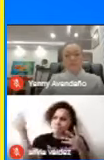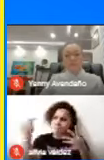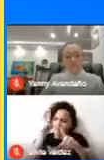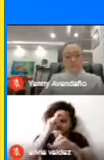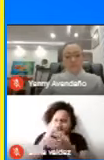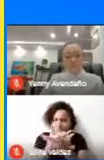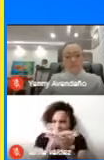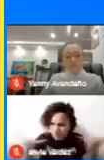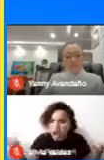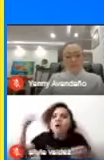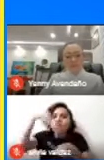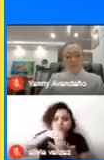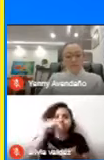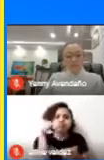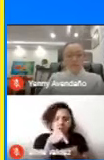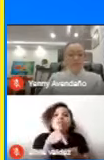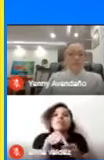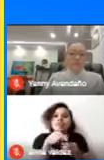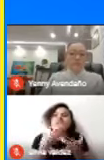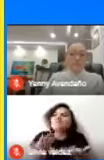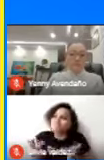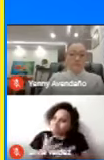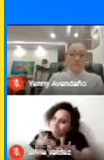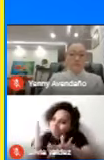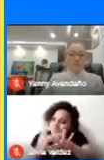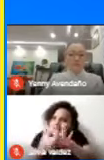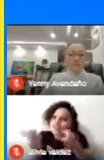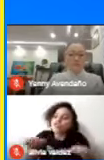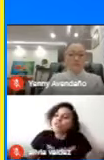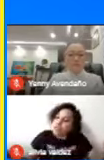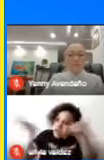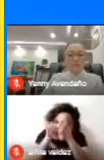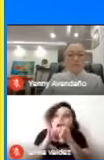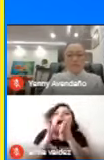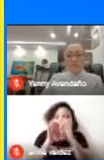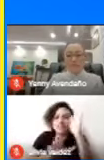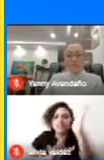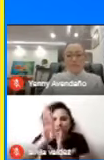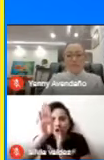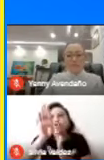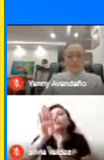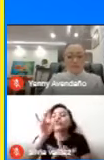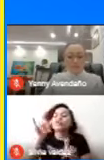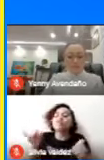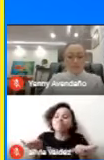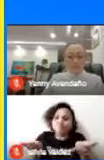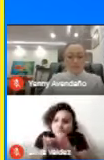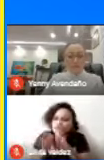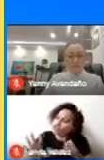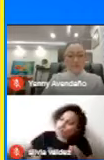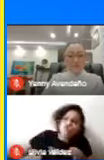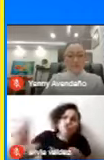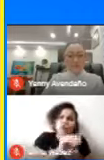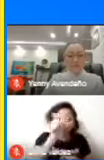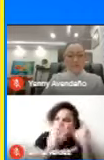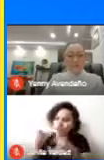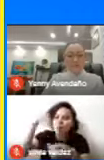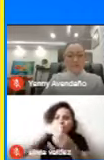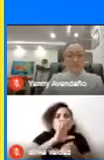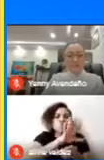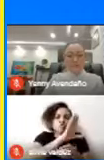que se dan en él y que propenda por la equidad y el desarrollo equitativo de todas las partes que se mueven en el